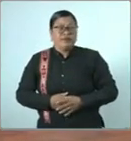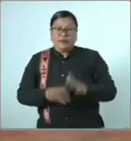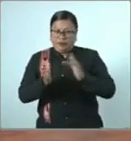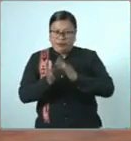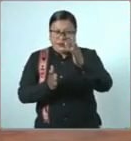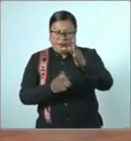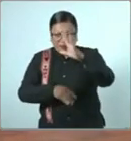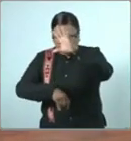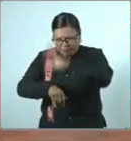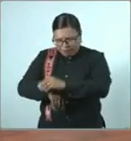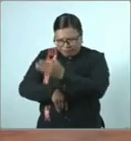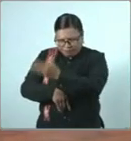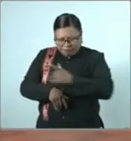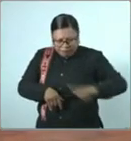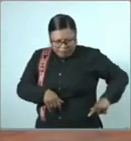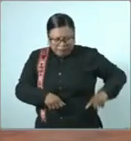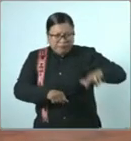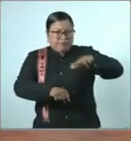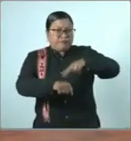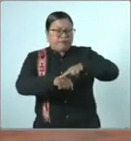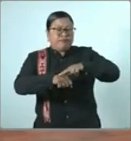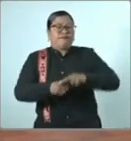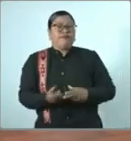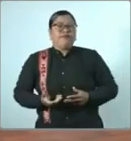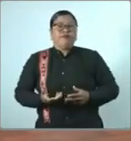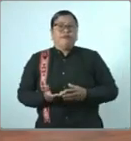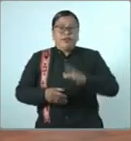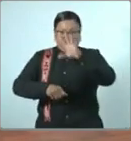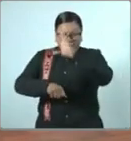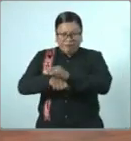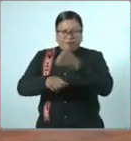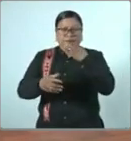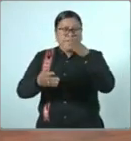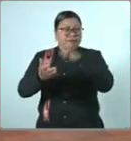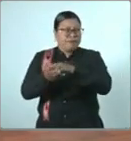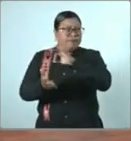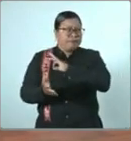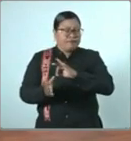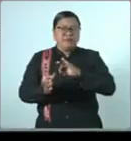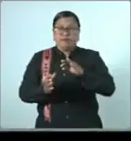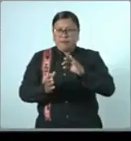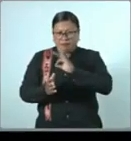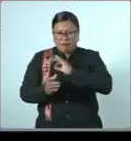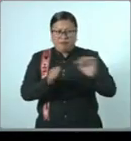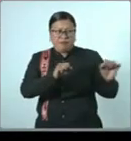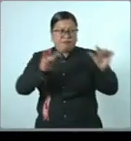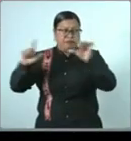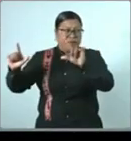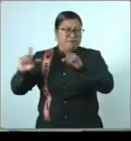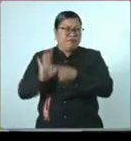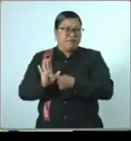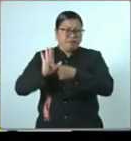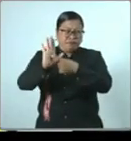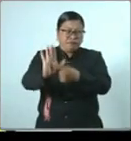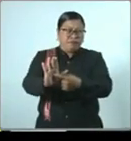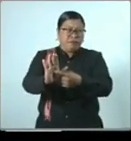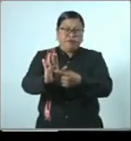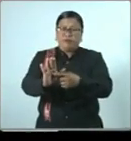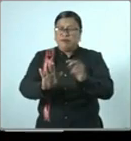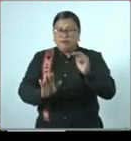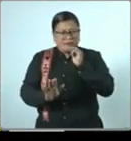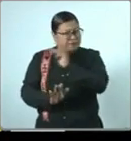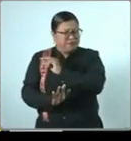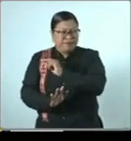Gracias. Con su permiso, señor gobernador, con su permiso, señor secretario, si me apoyan con la presentación, voy a dar a conocer de manera